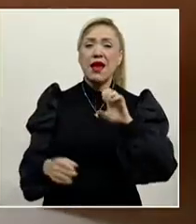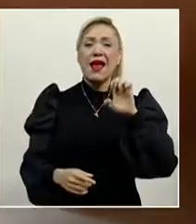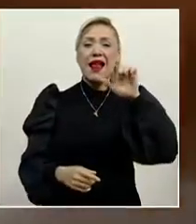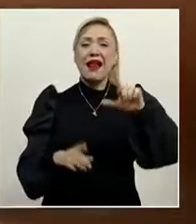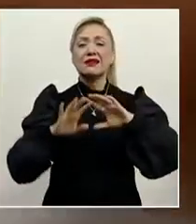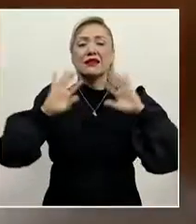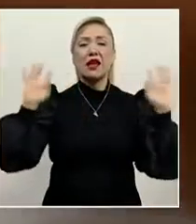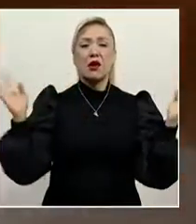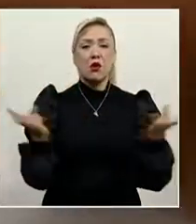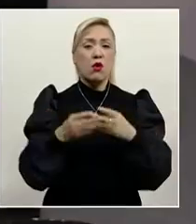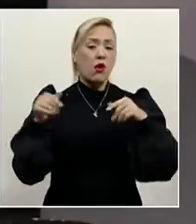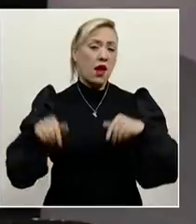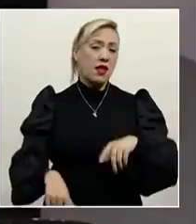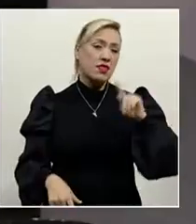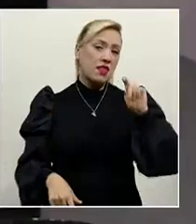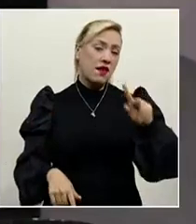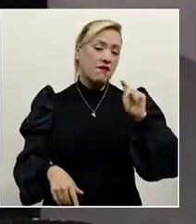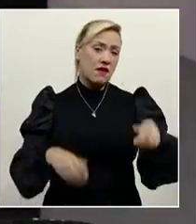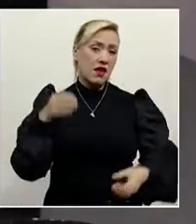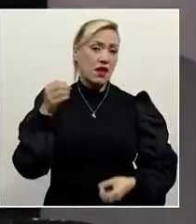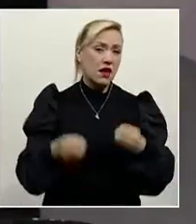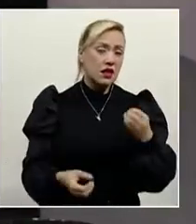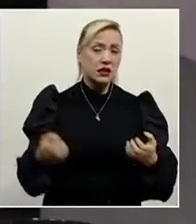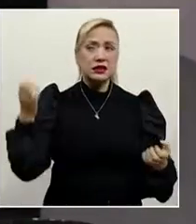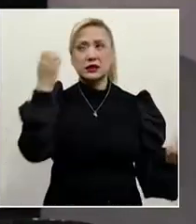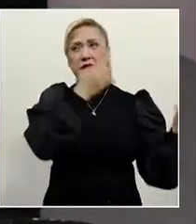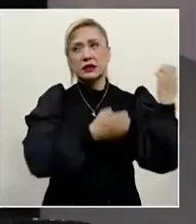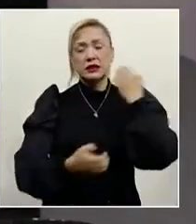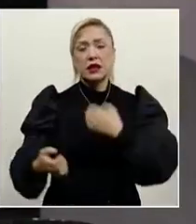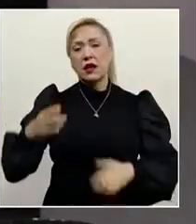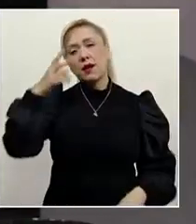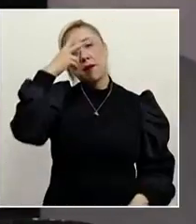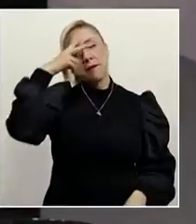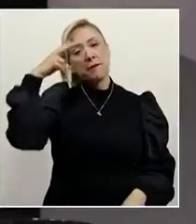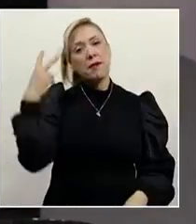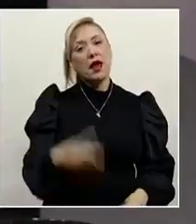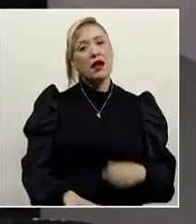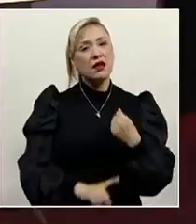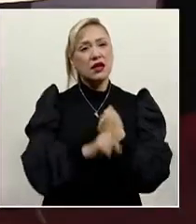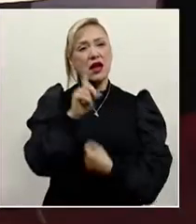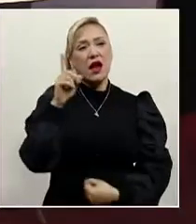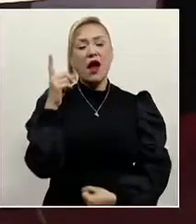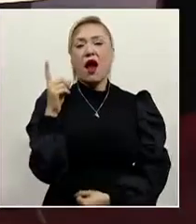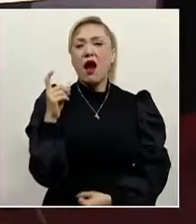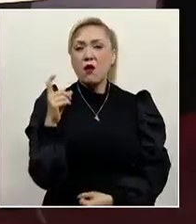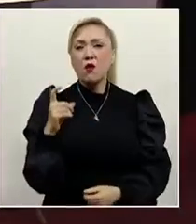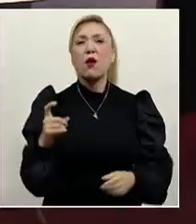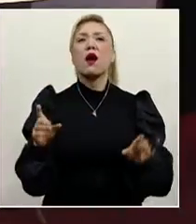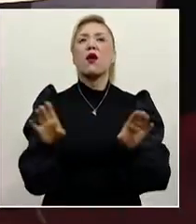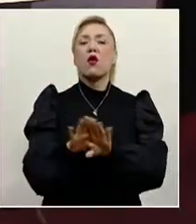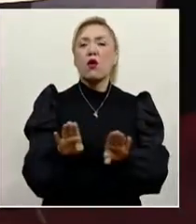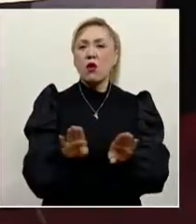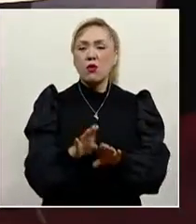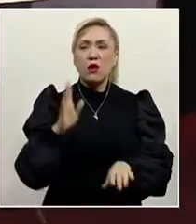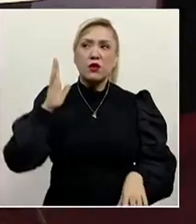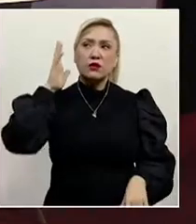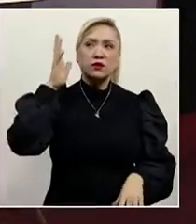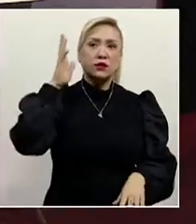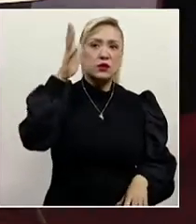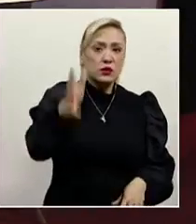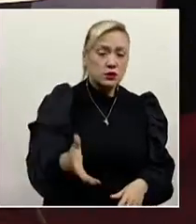de Justicia TV al analizar el tema México la crisis del agua y Cómo enfrentar el futuro